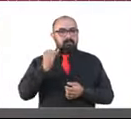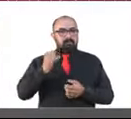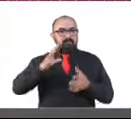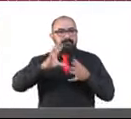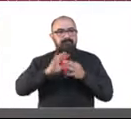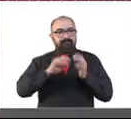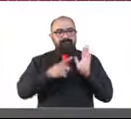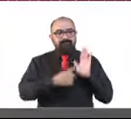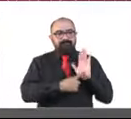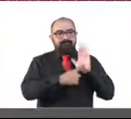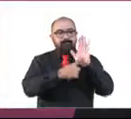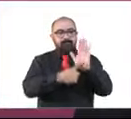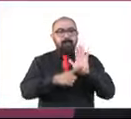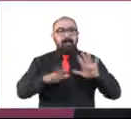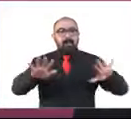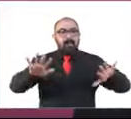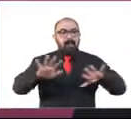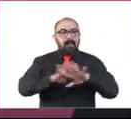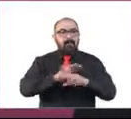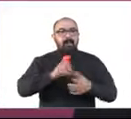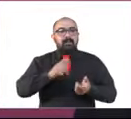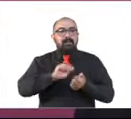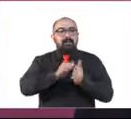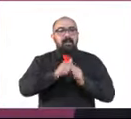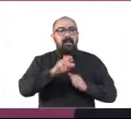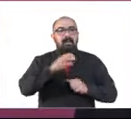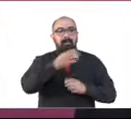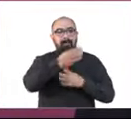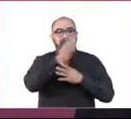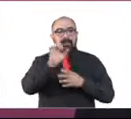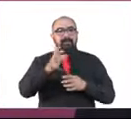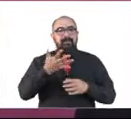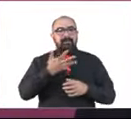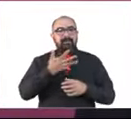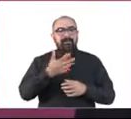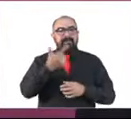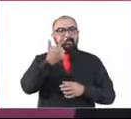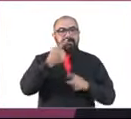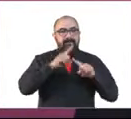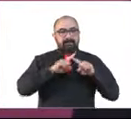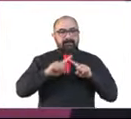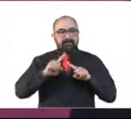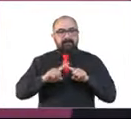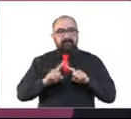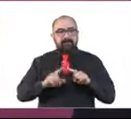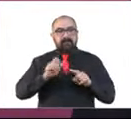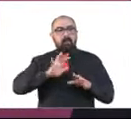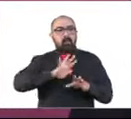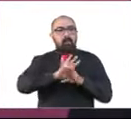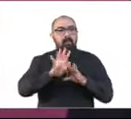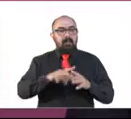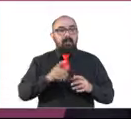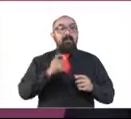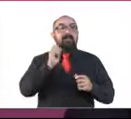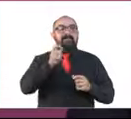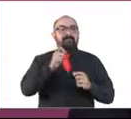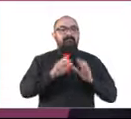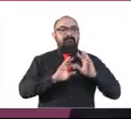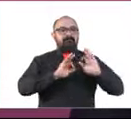Cambio Climático de la Ciudad de México, que tiene 7 ejes. El primer eje se llama revegetación de la